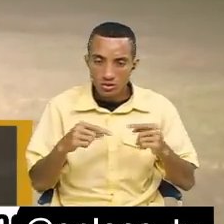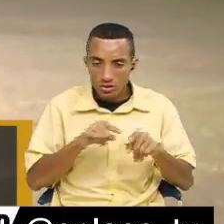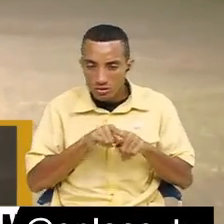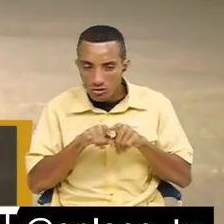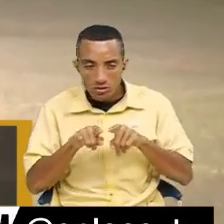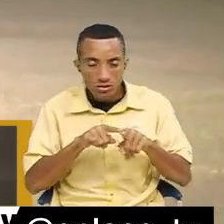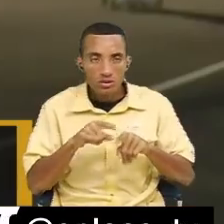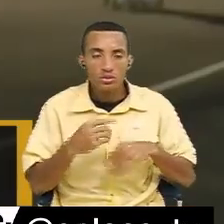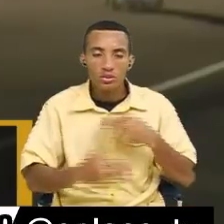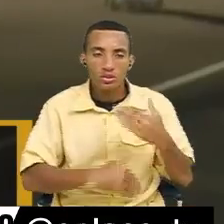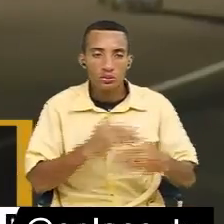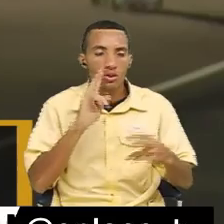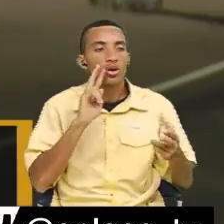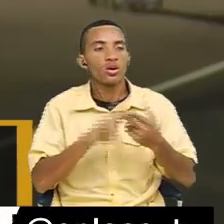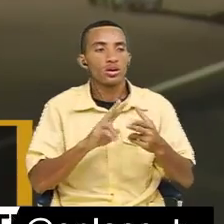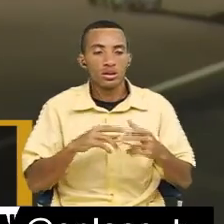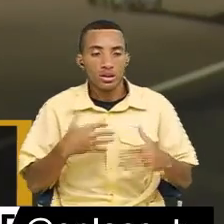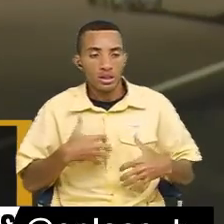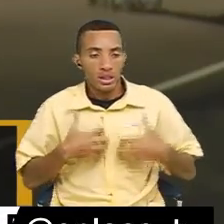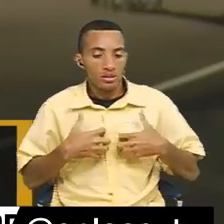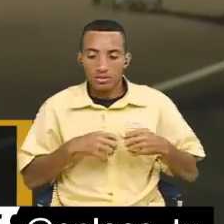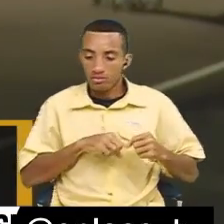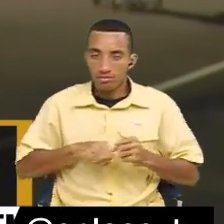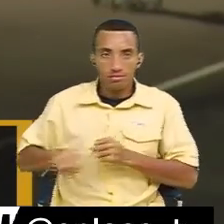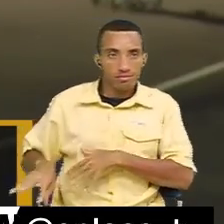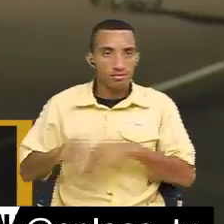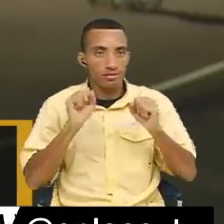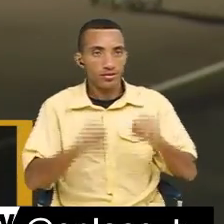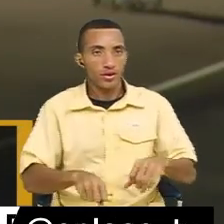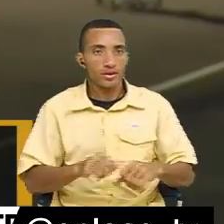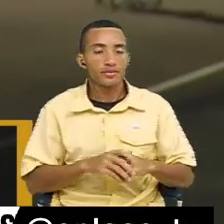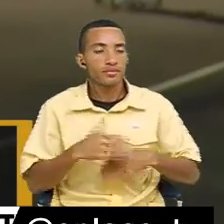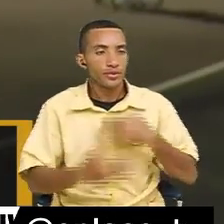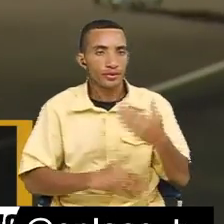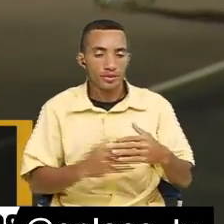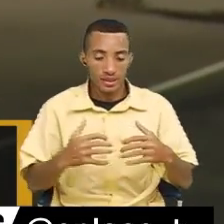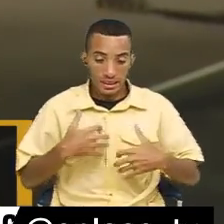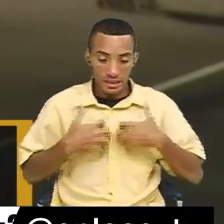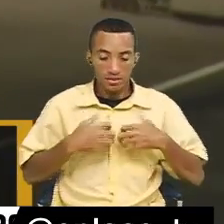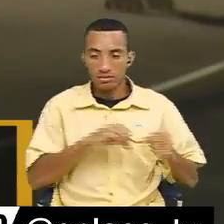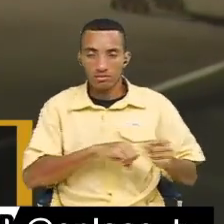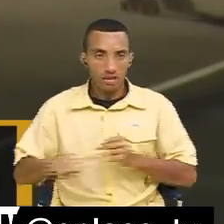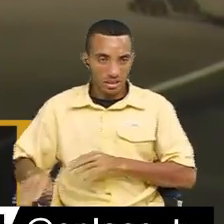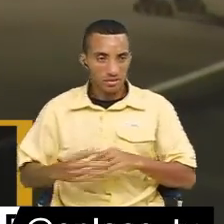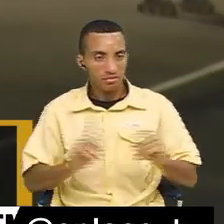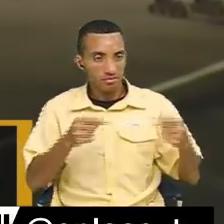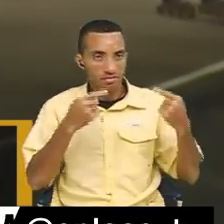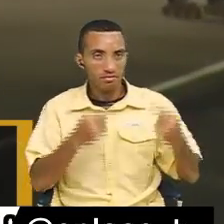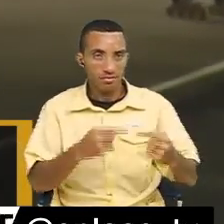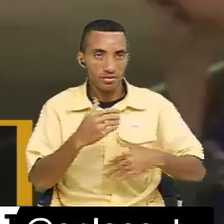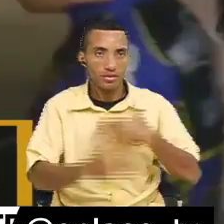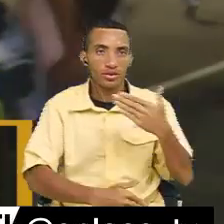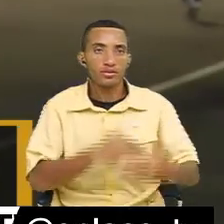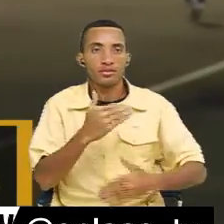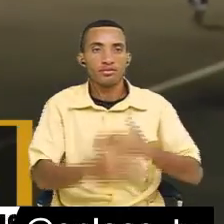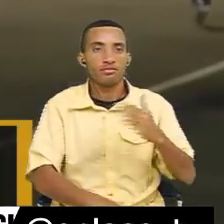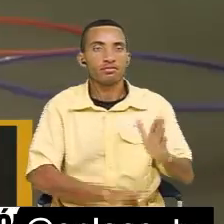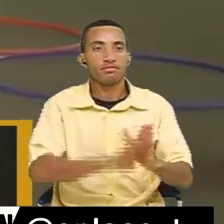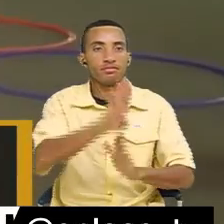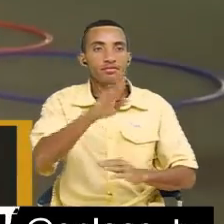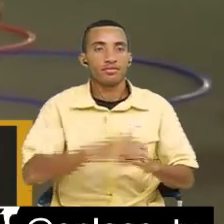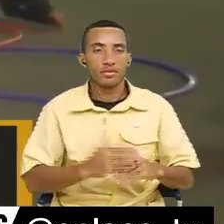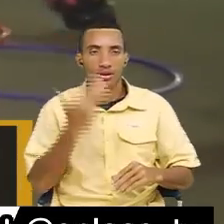vayan perdiendo el miedo, que esa es la filosofía de los eventos, que vayan perdiendo el miedo a las competencias, que vayan perdiendo el miedo a las